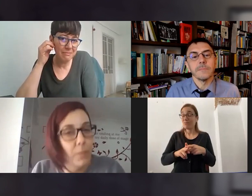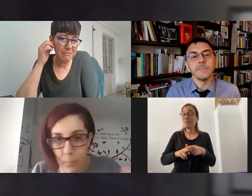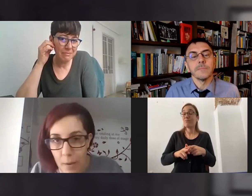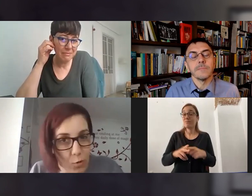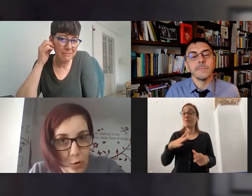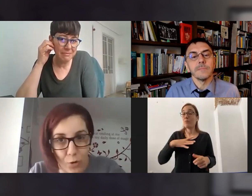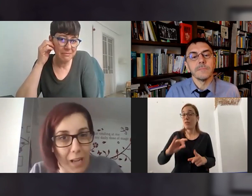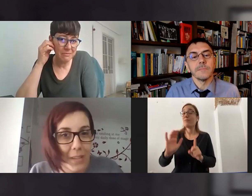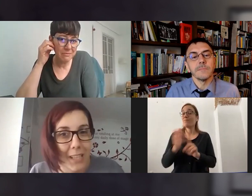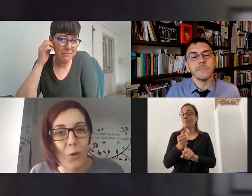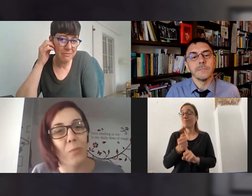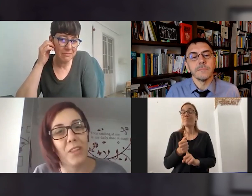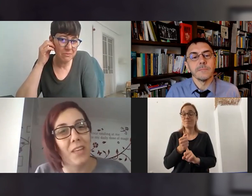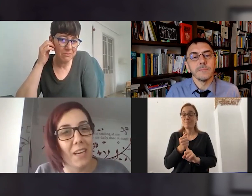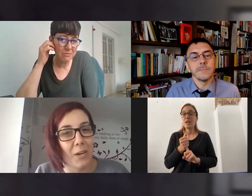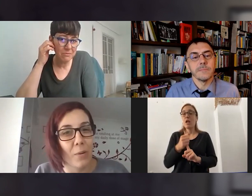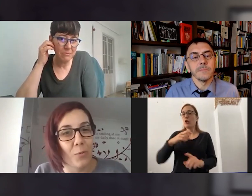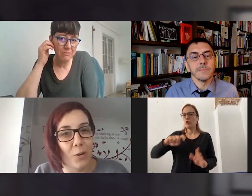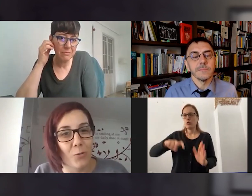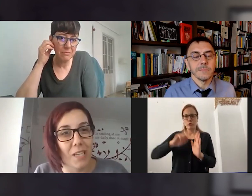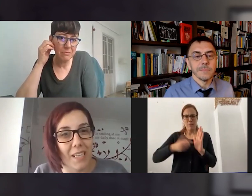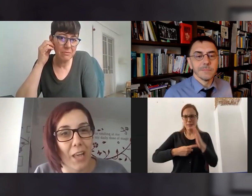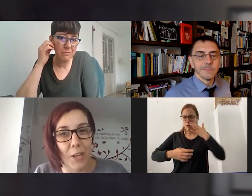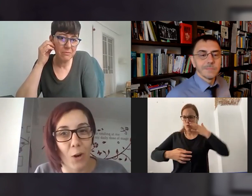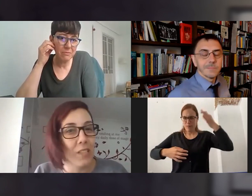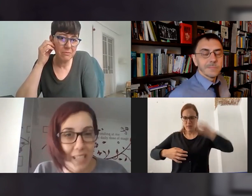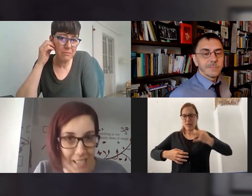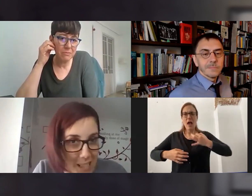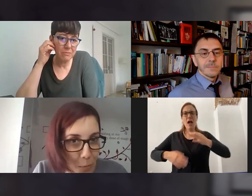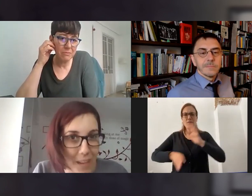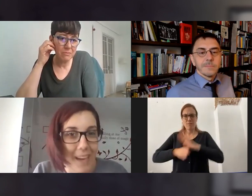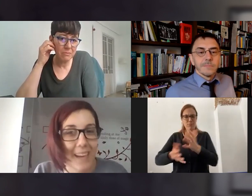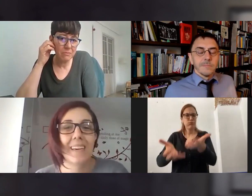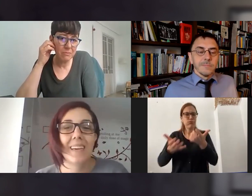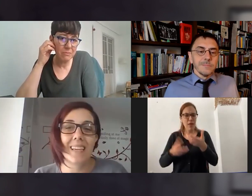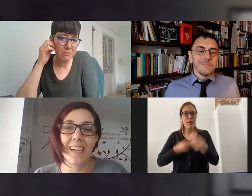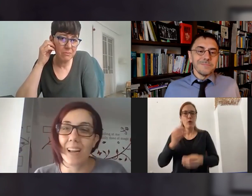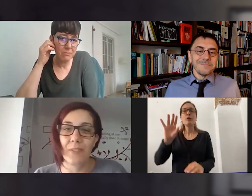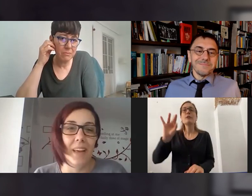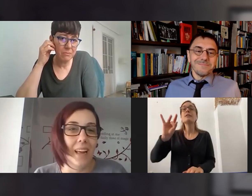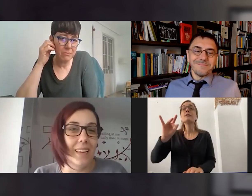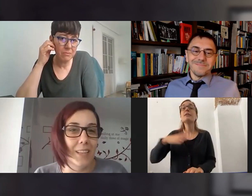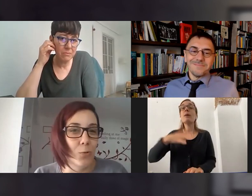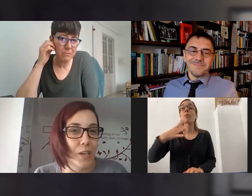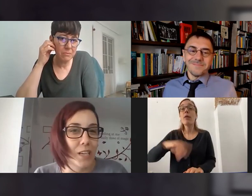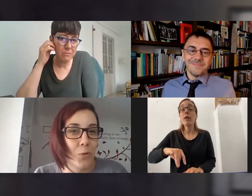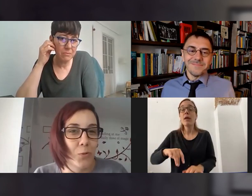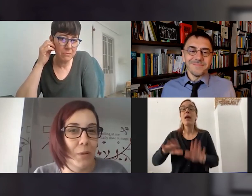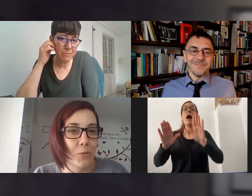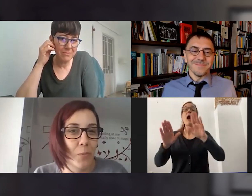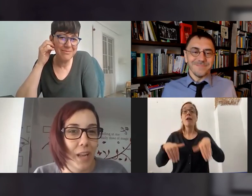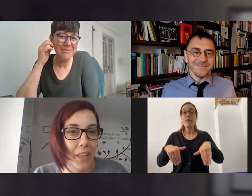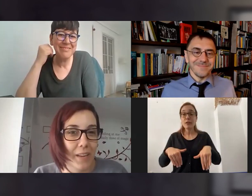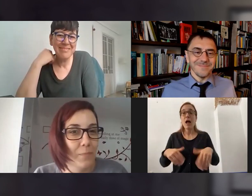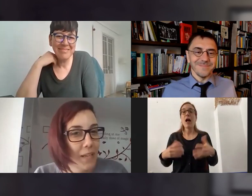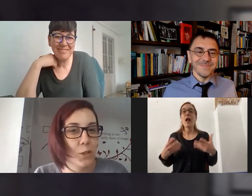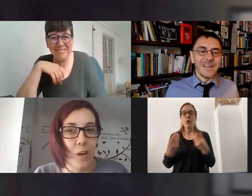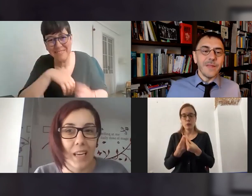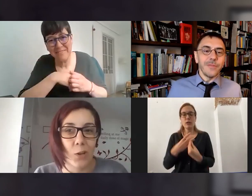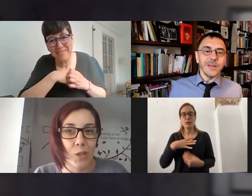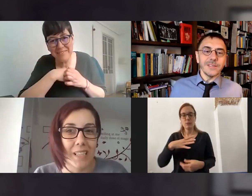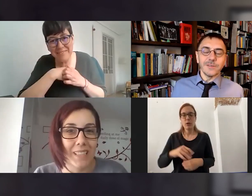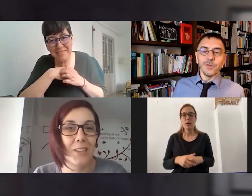y vamos totalmente convencida de que vamos a conseguir hacerlo, así que sí se puede, y que al final entre juntas y juntas vamos a poder